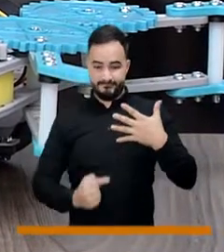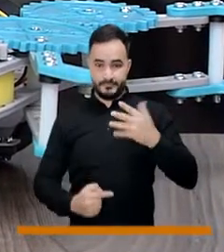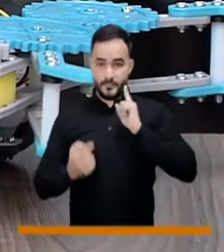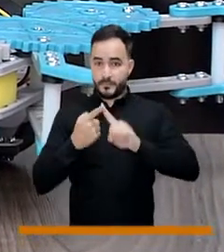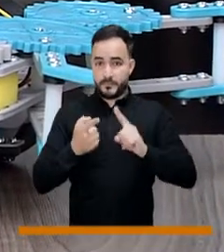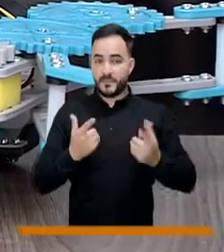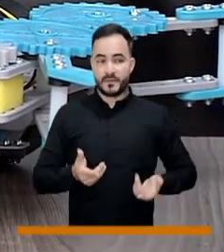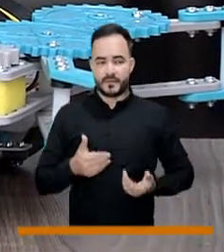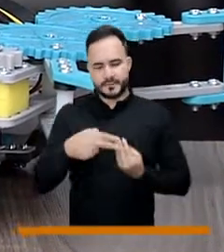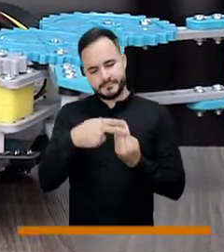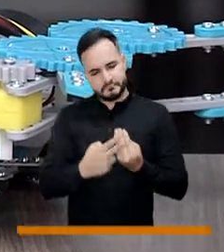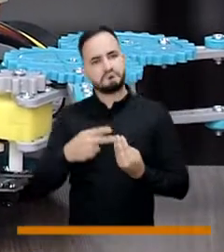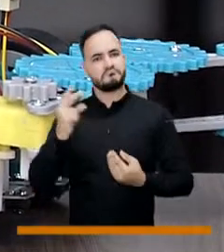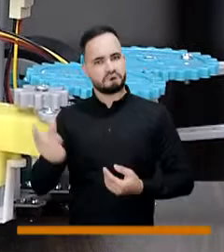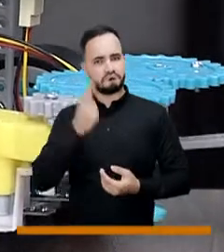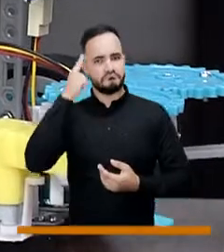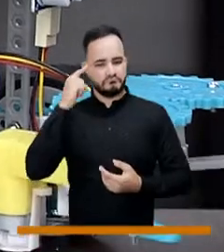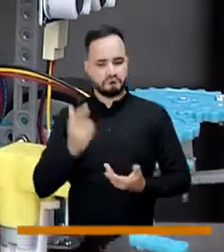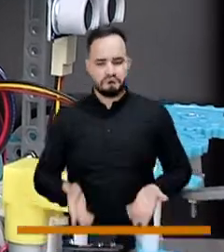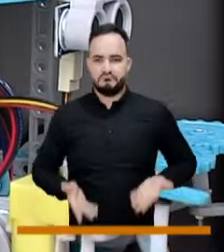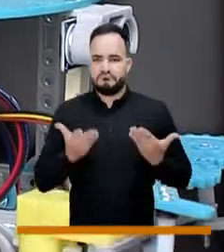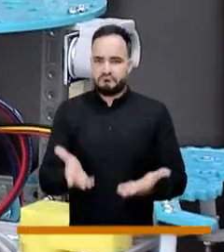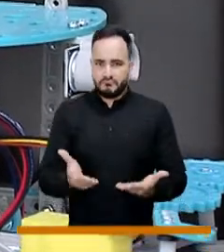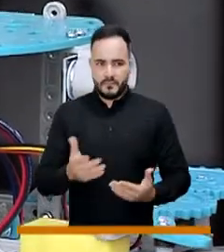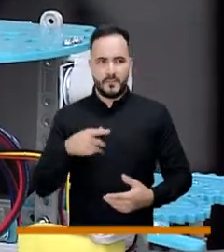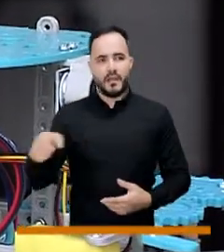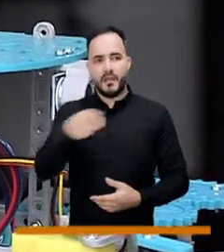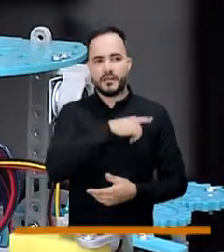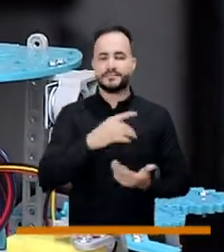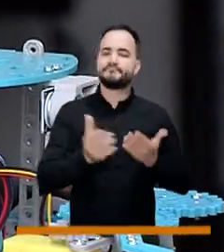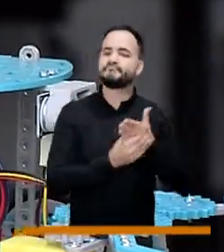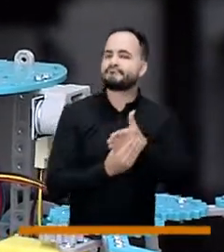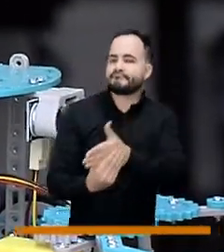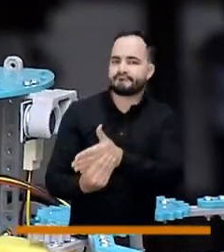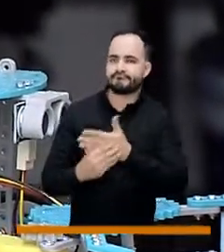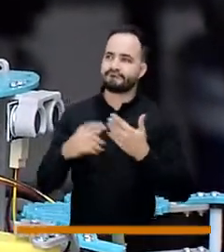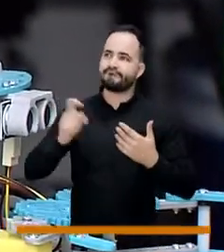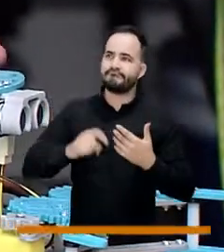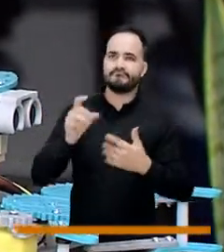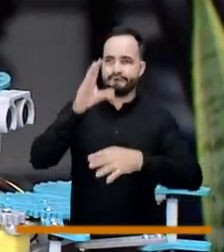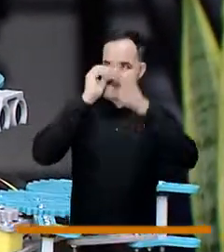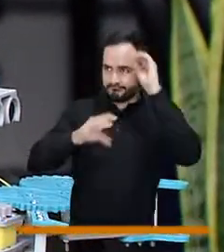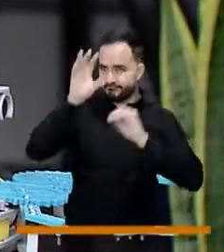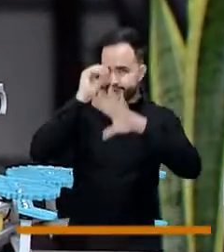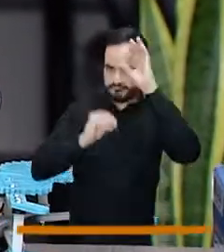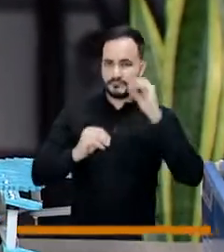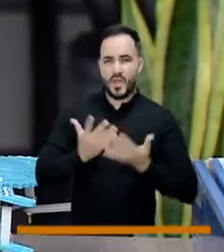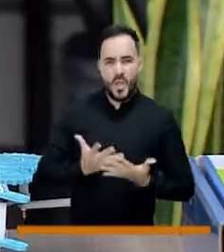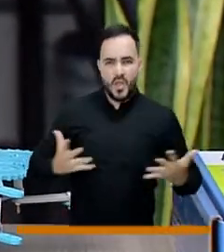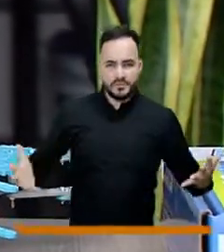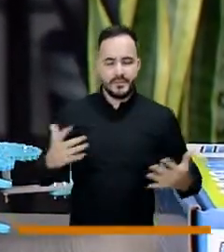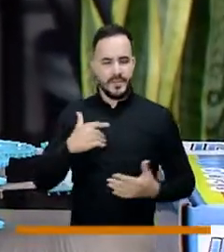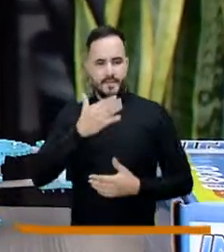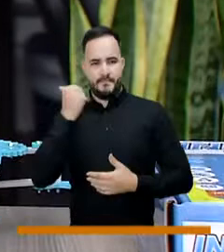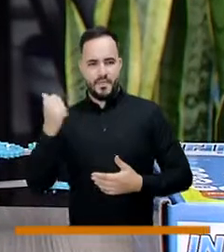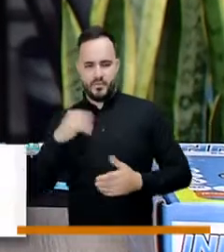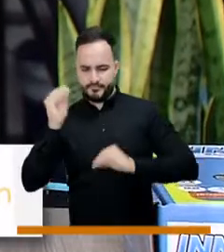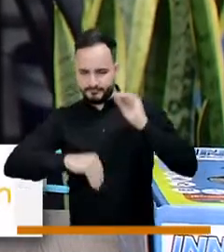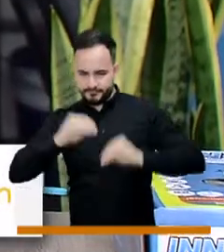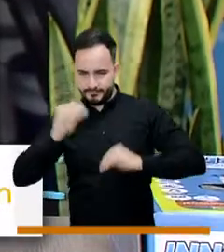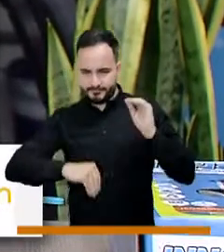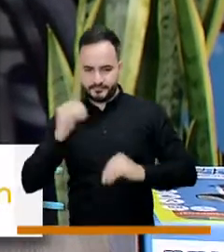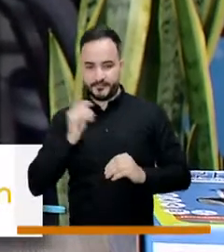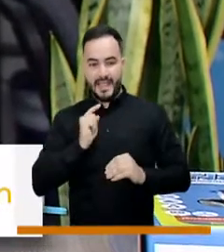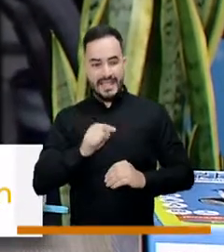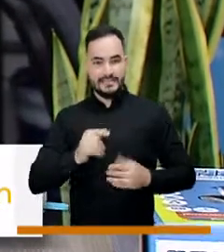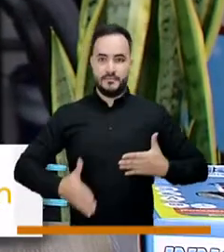herramienta que nos permite, con metodologías activas, o sea, que los muchachos se involucren en el hacer. Creemos que el hacer